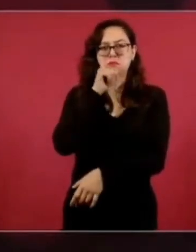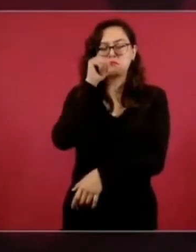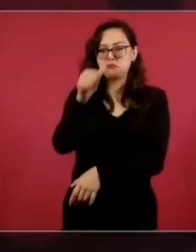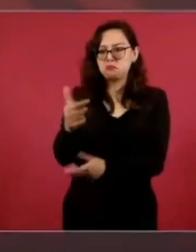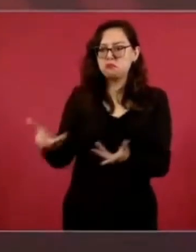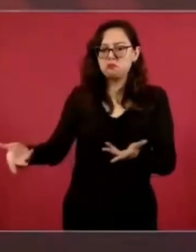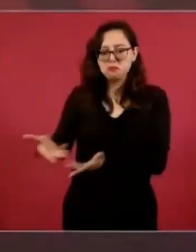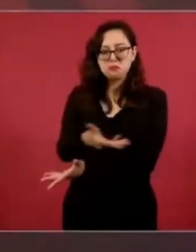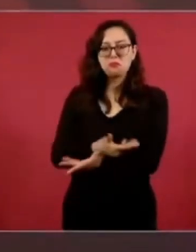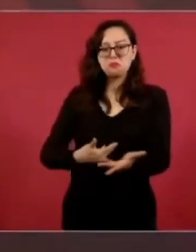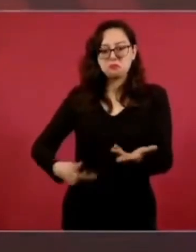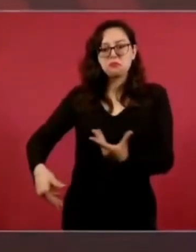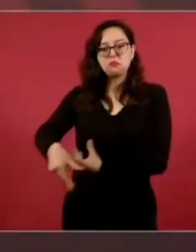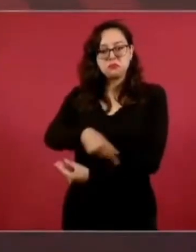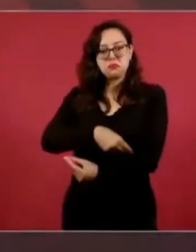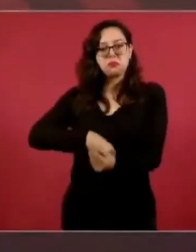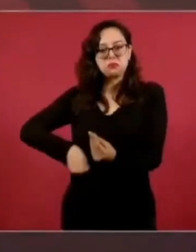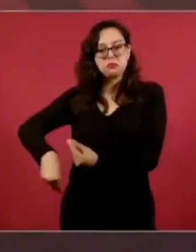Y así